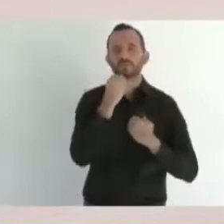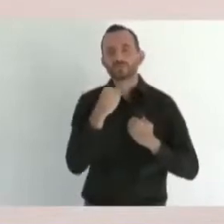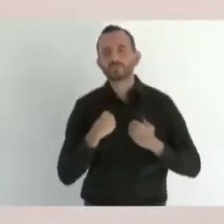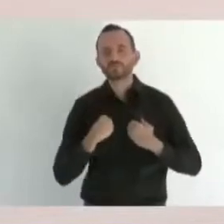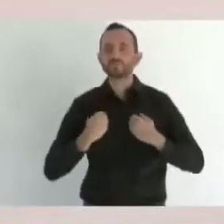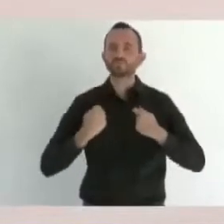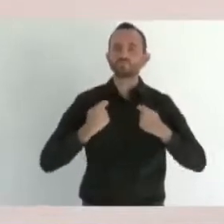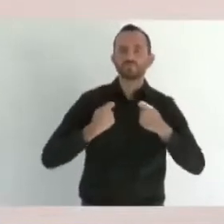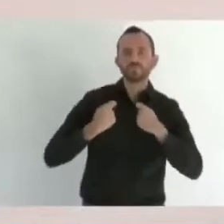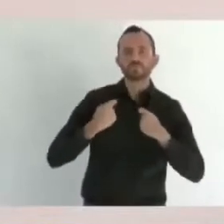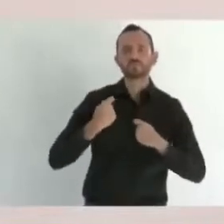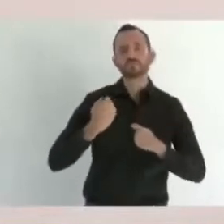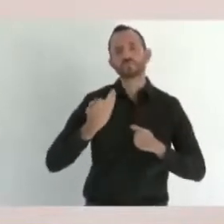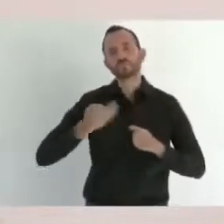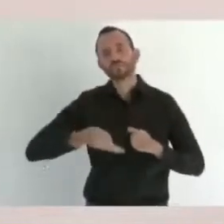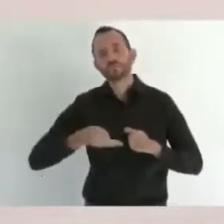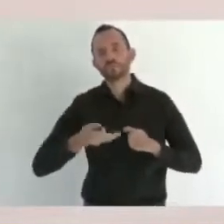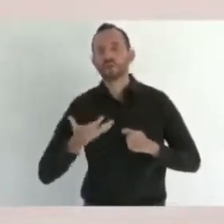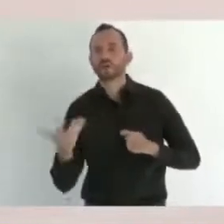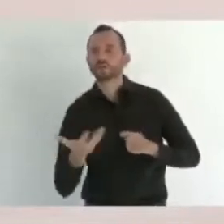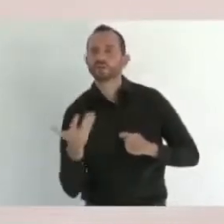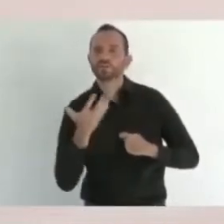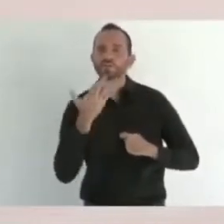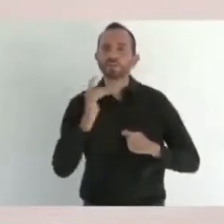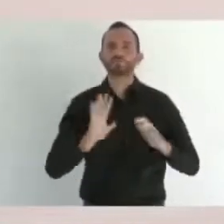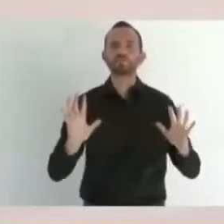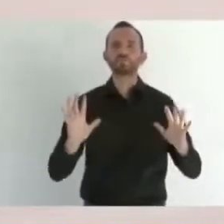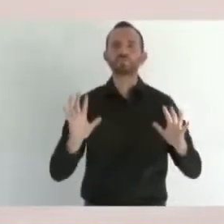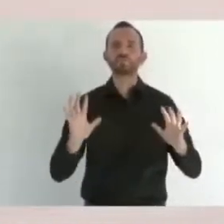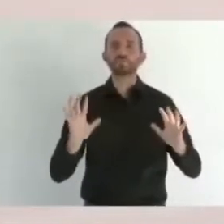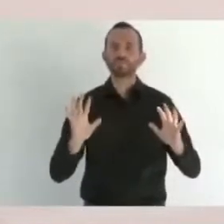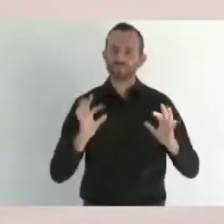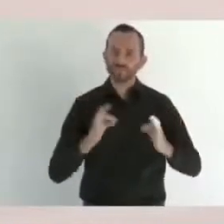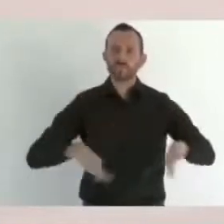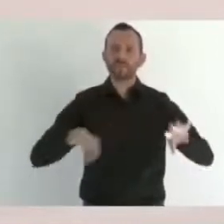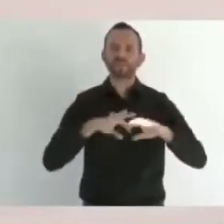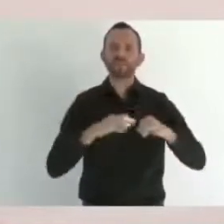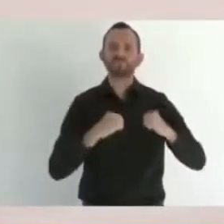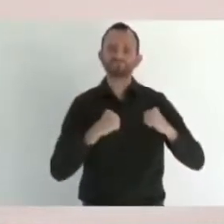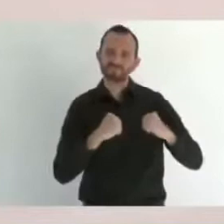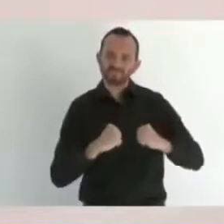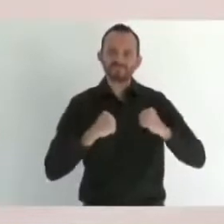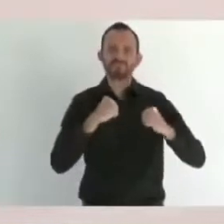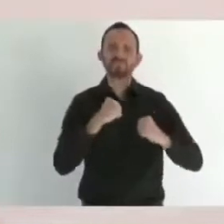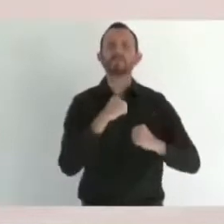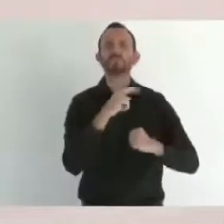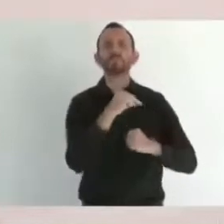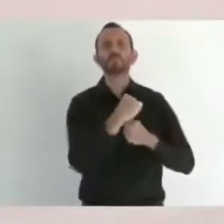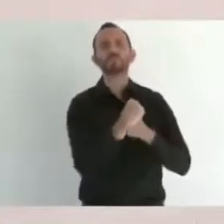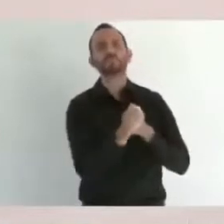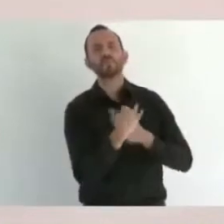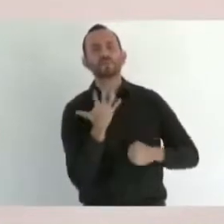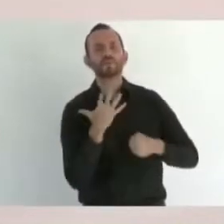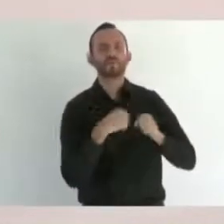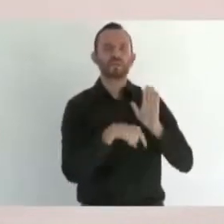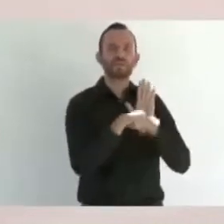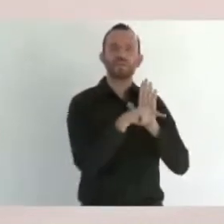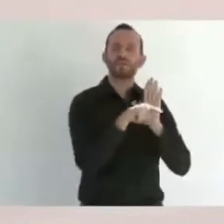qué no se dejen e influenciar por el consumismo